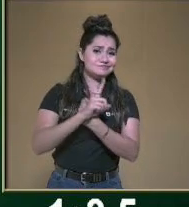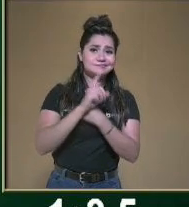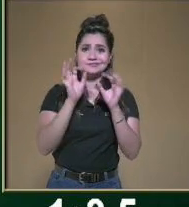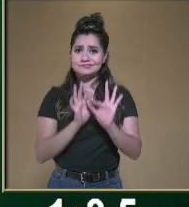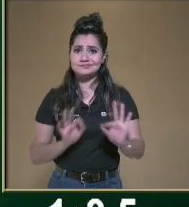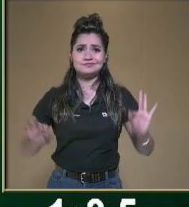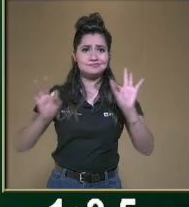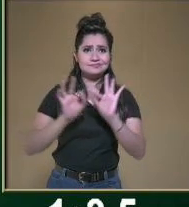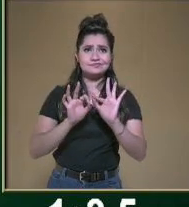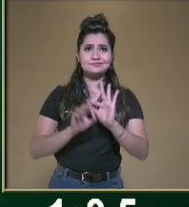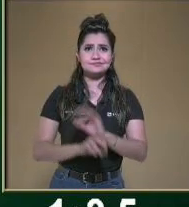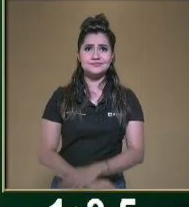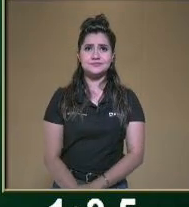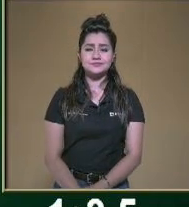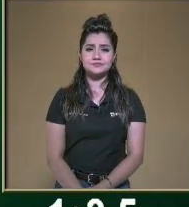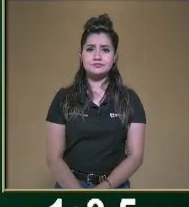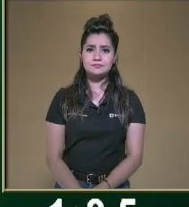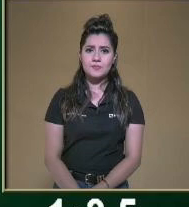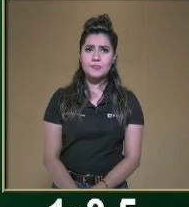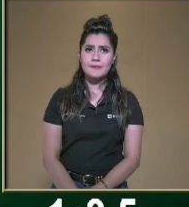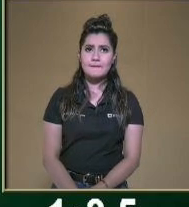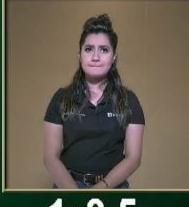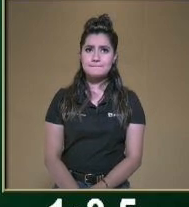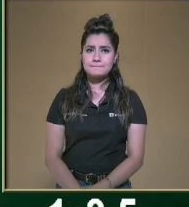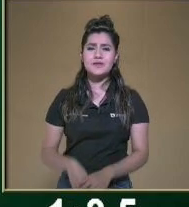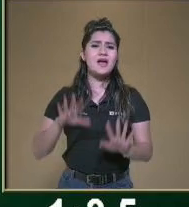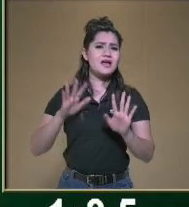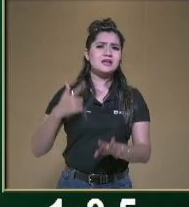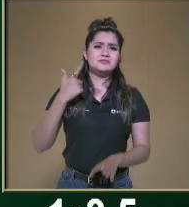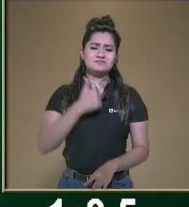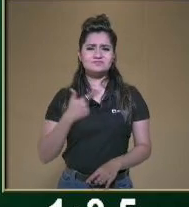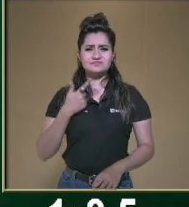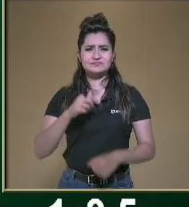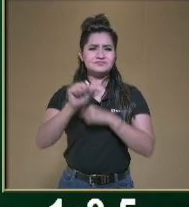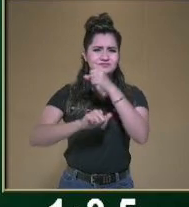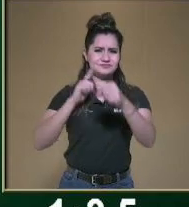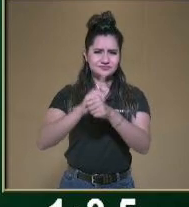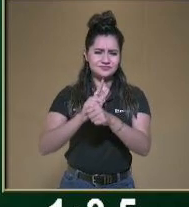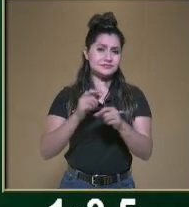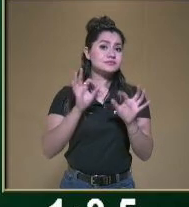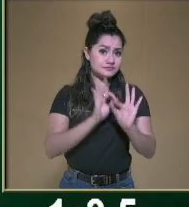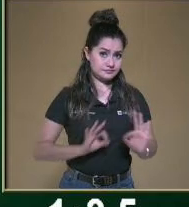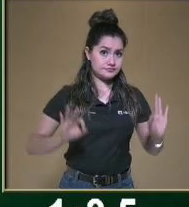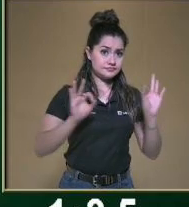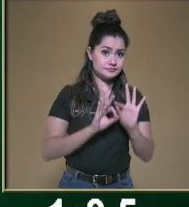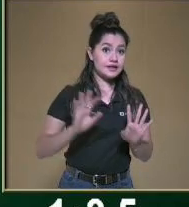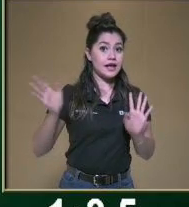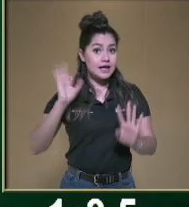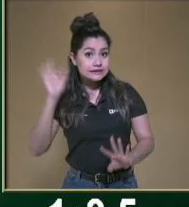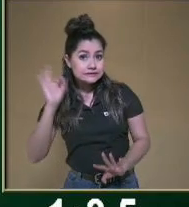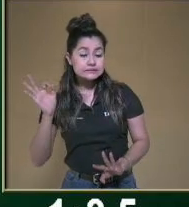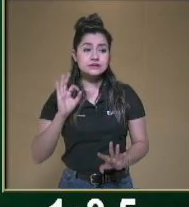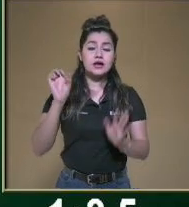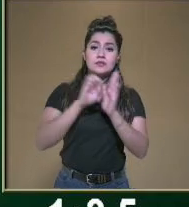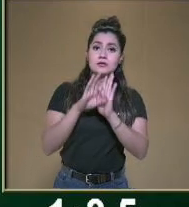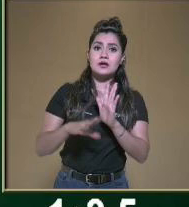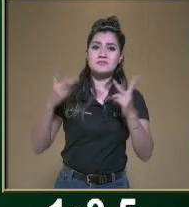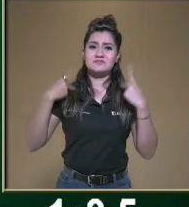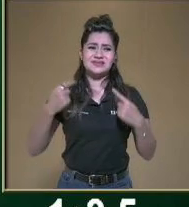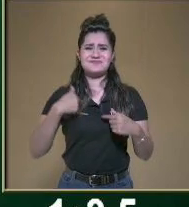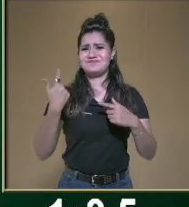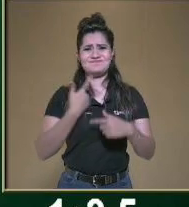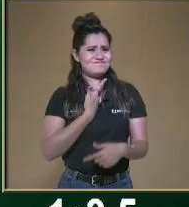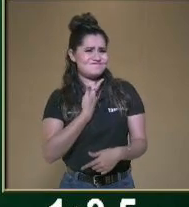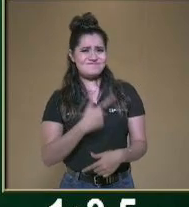porque aunque a nosotros que nos gustan los animales, pues bueno, es muy importante, pero tal vez haya personas que digan, bueno, es que a mí no me gustan